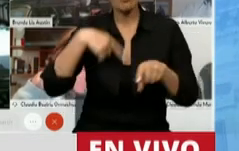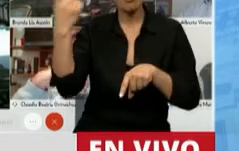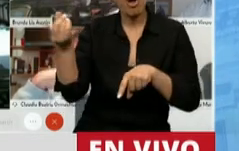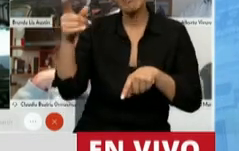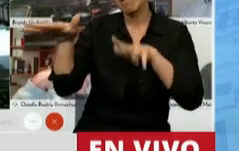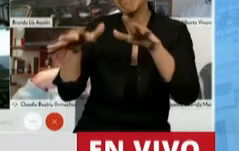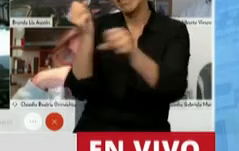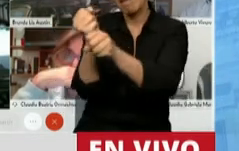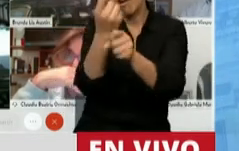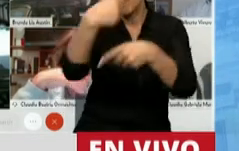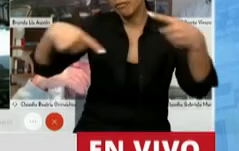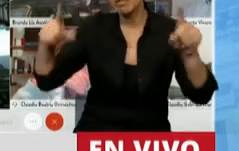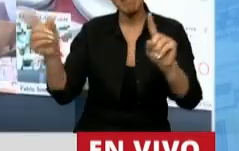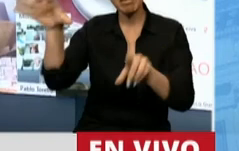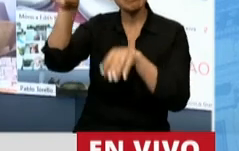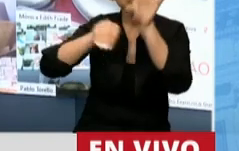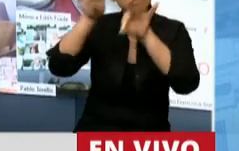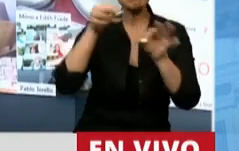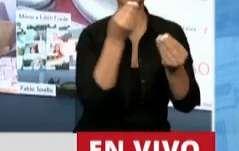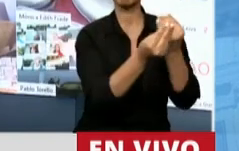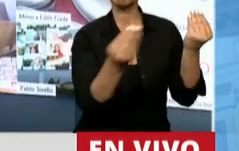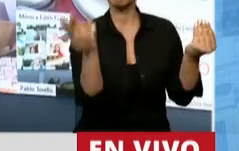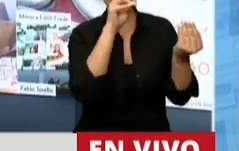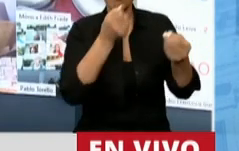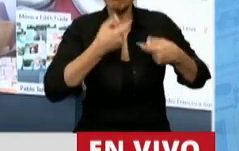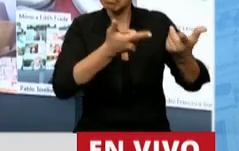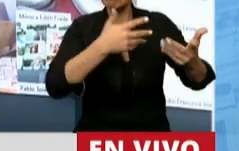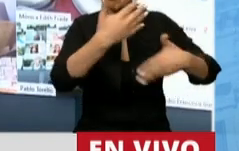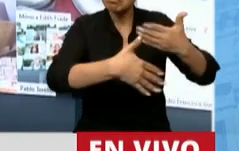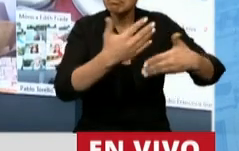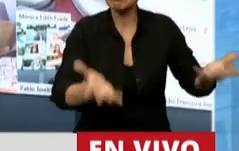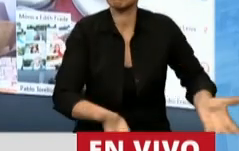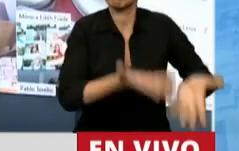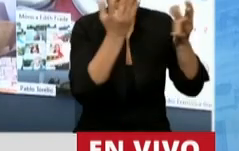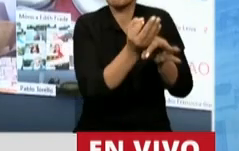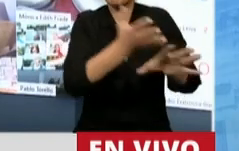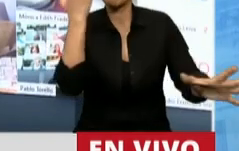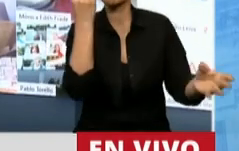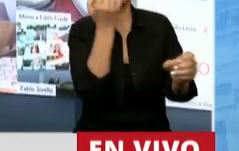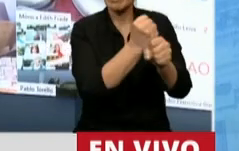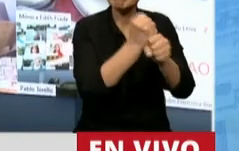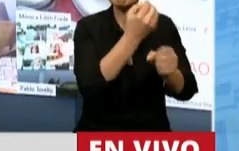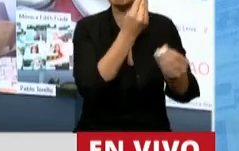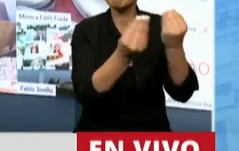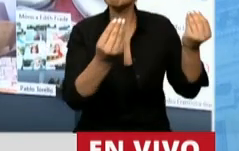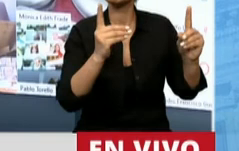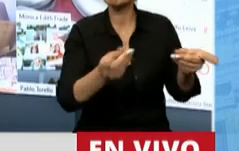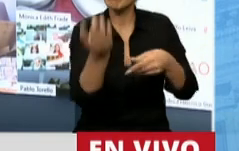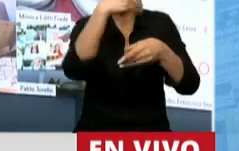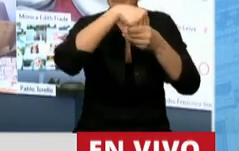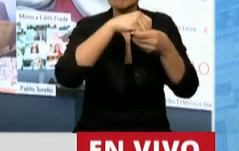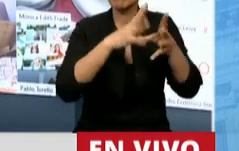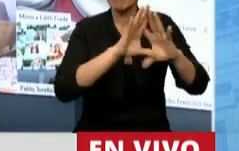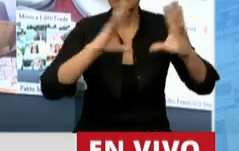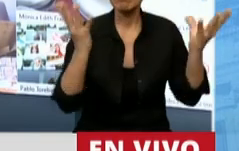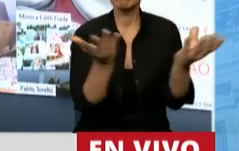otras actividades para que puedan tener un desarrollo profesional y laboral en el mundo de la